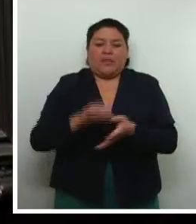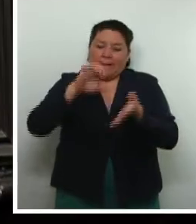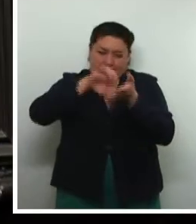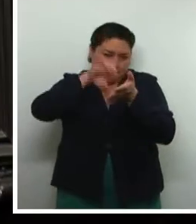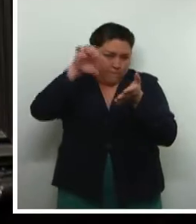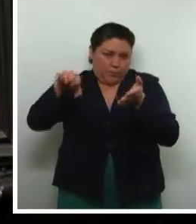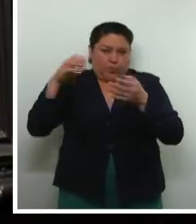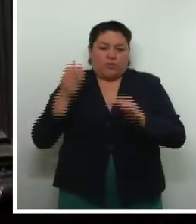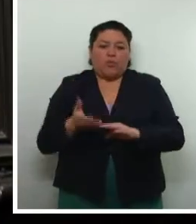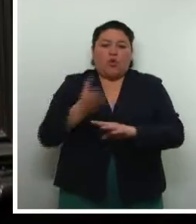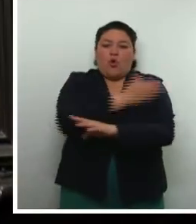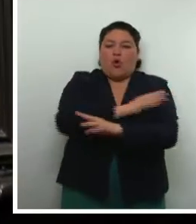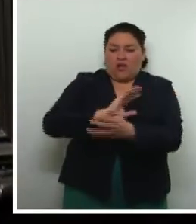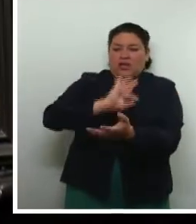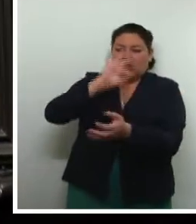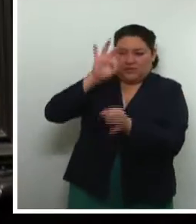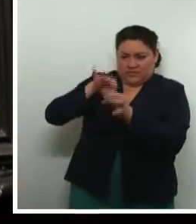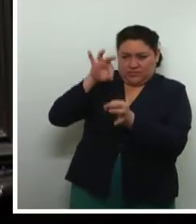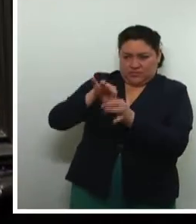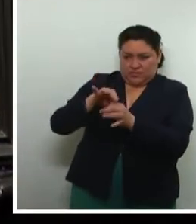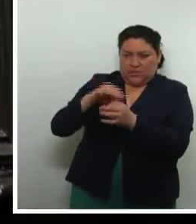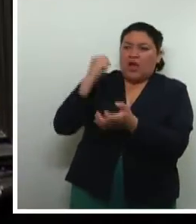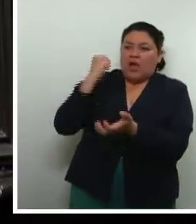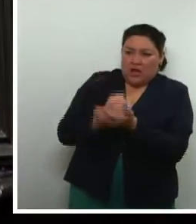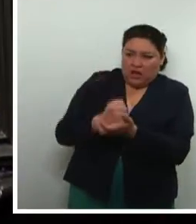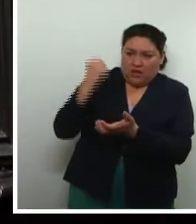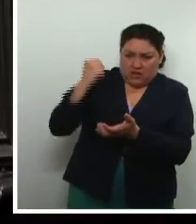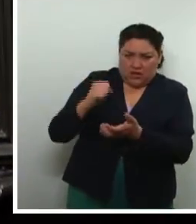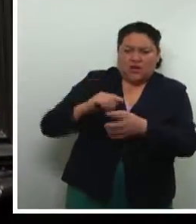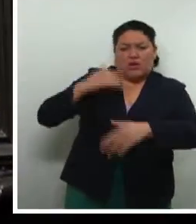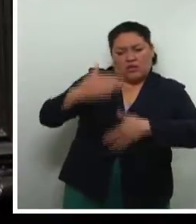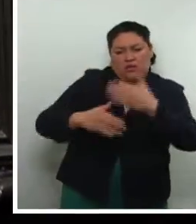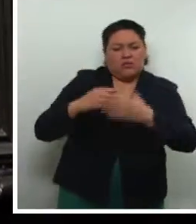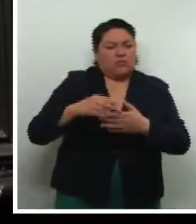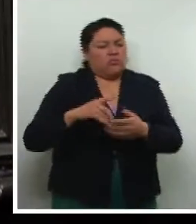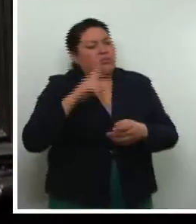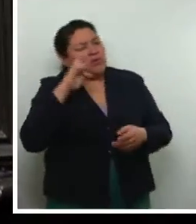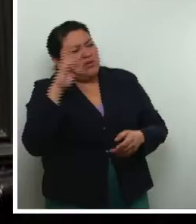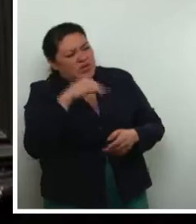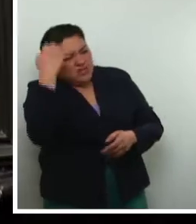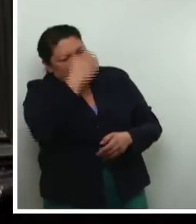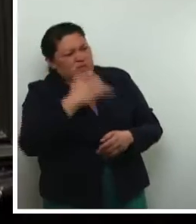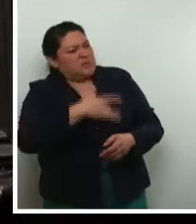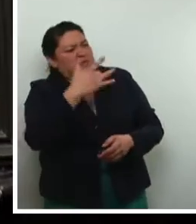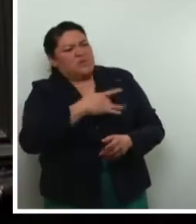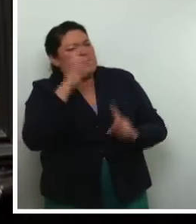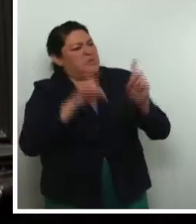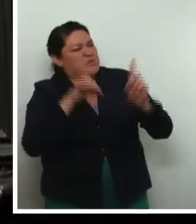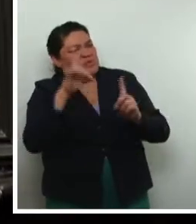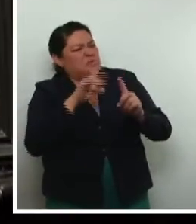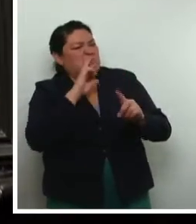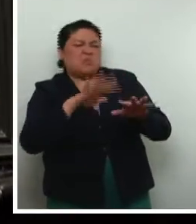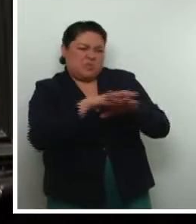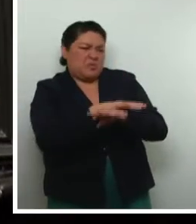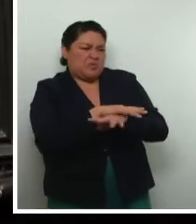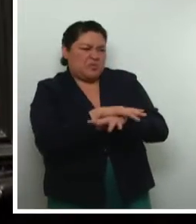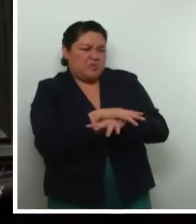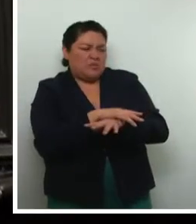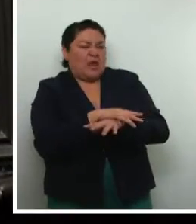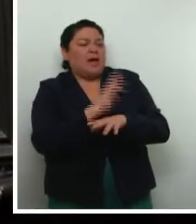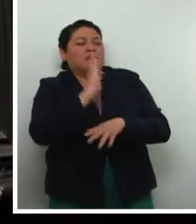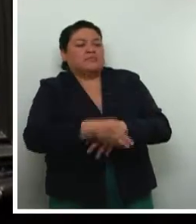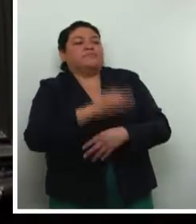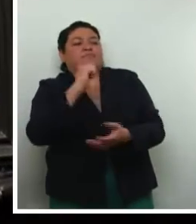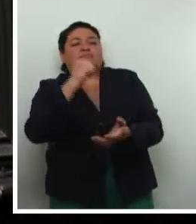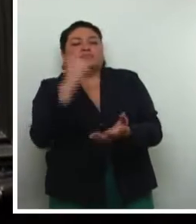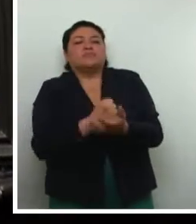momento votamos una cosa y en otro momento otra respecto a un mismo asunto, que lo último era lo